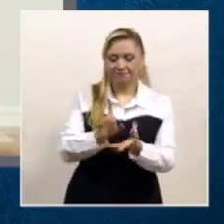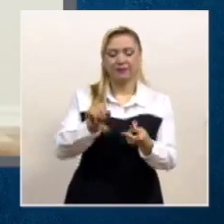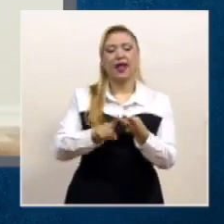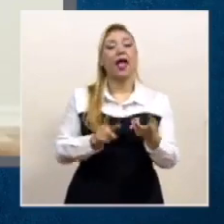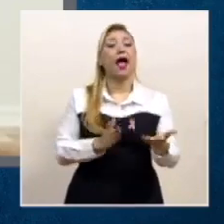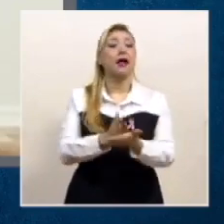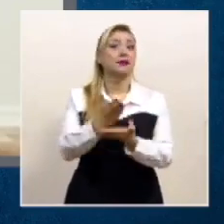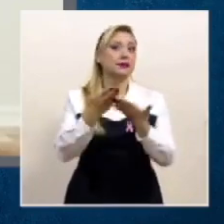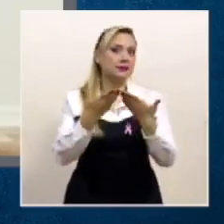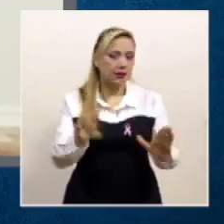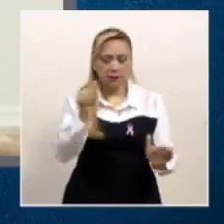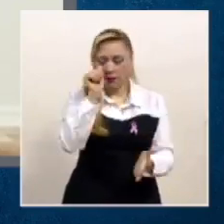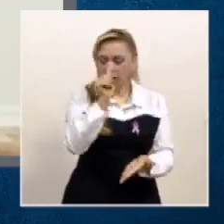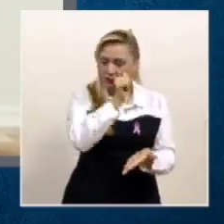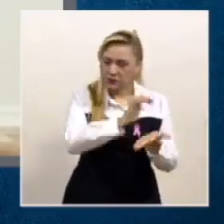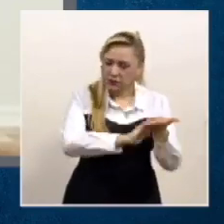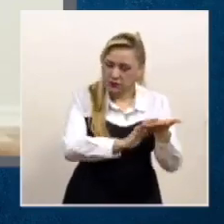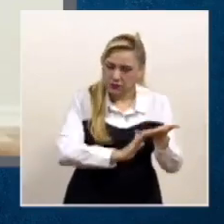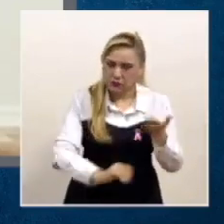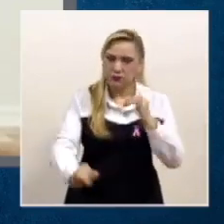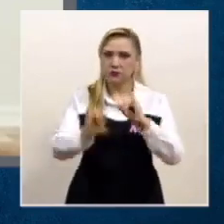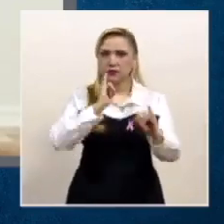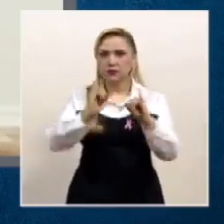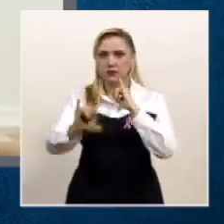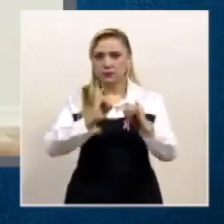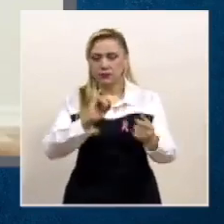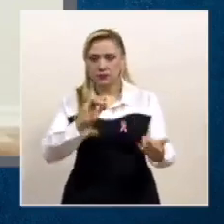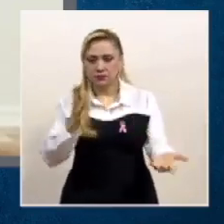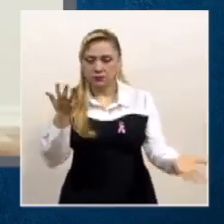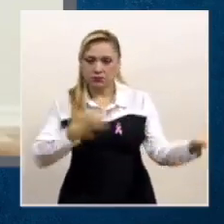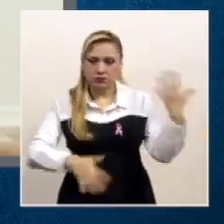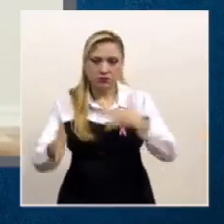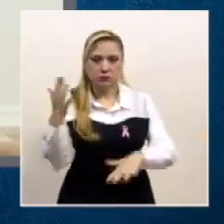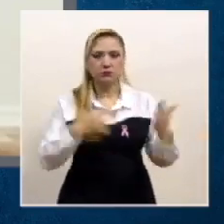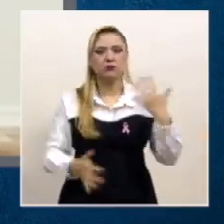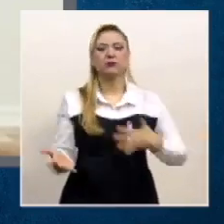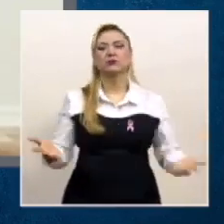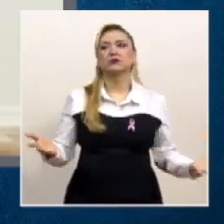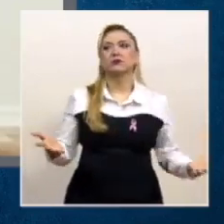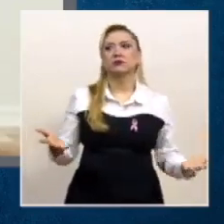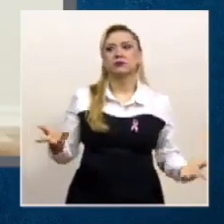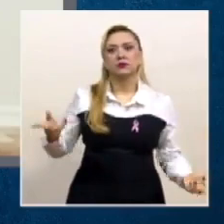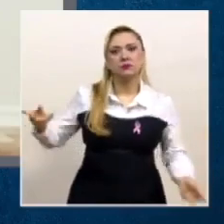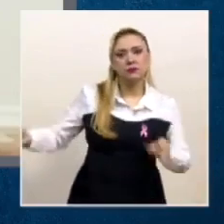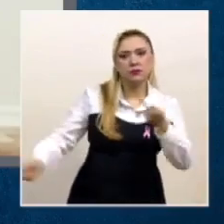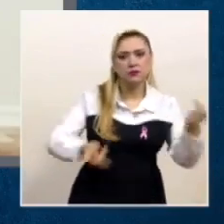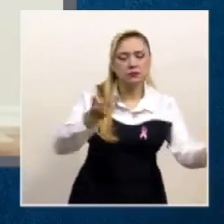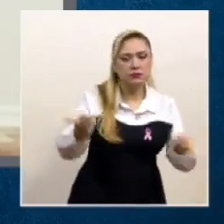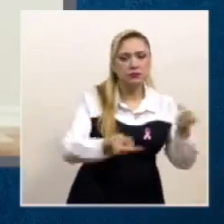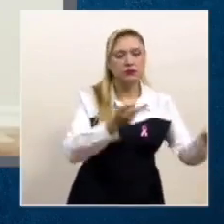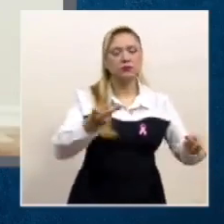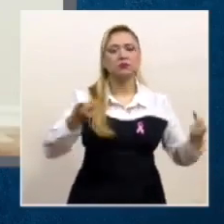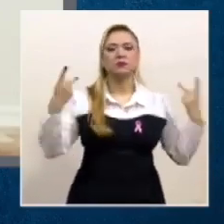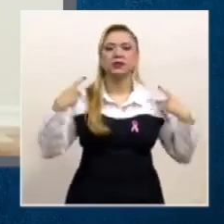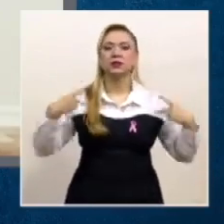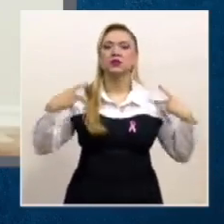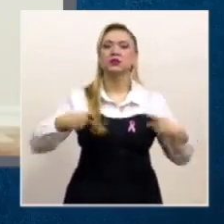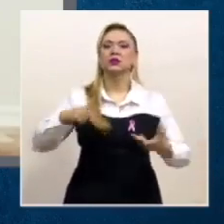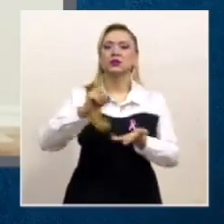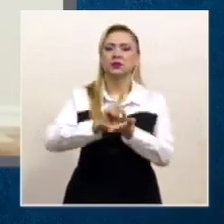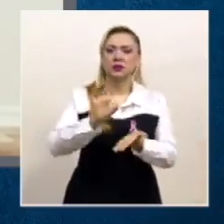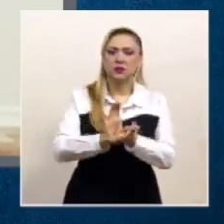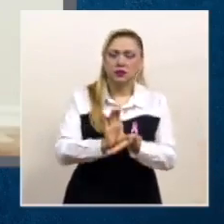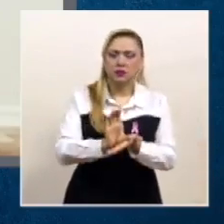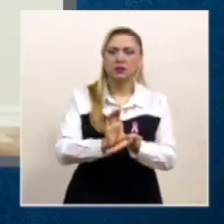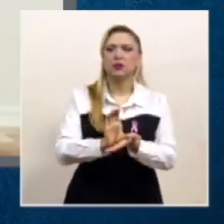accesible, que tiene que consultarse de manera idónea a las personas con discapacidad